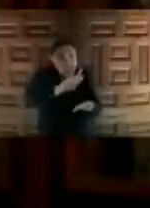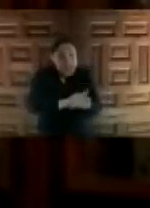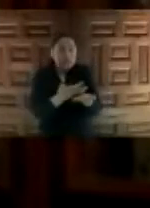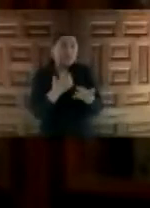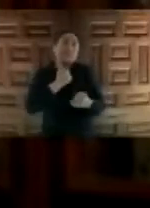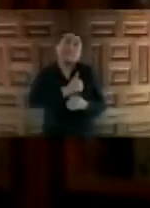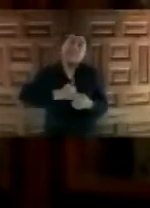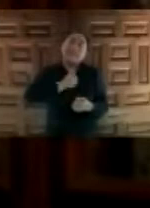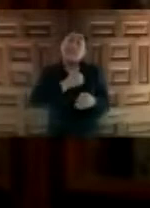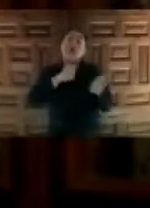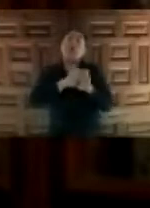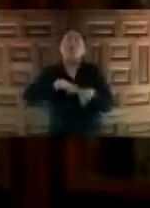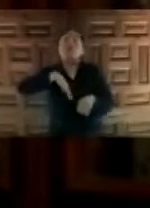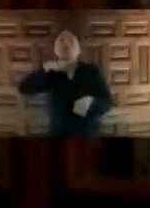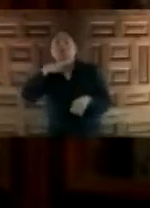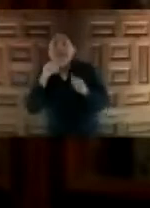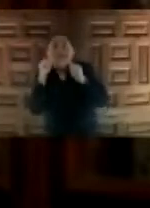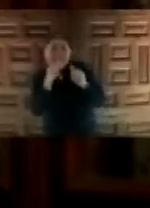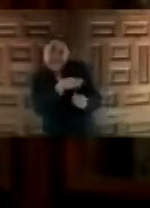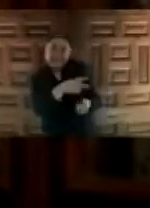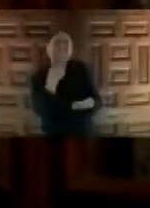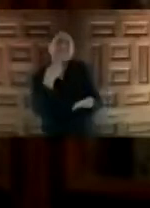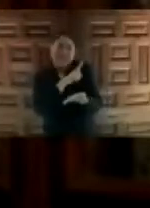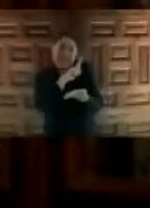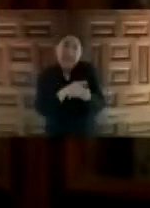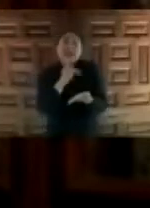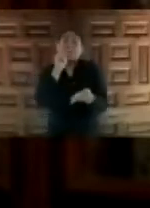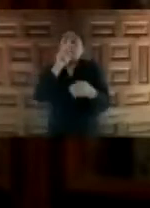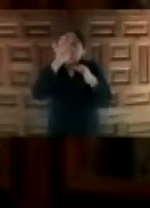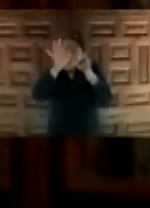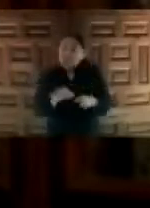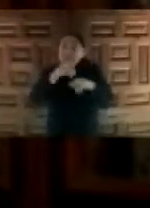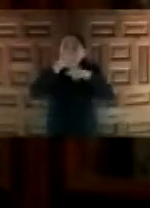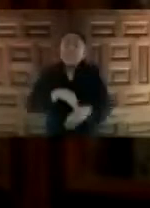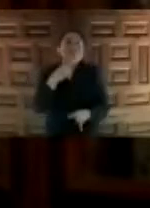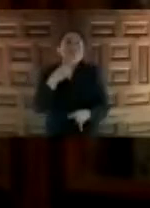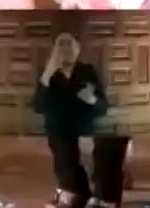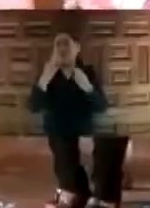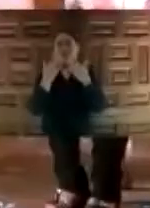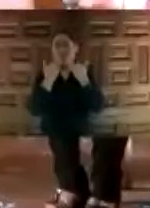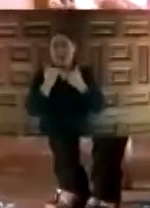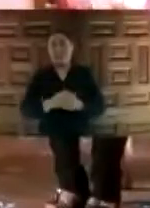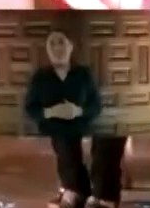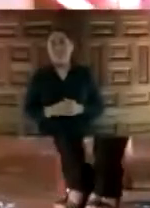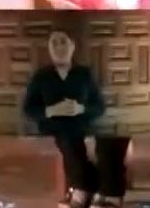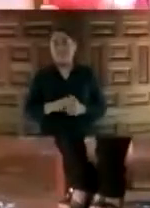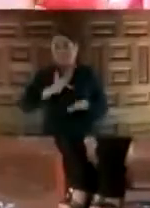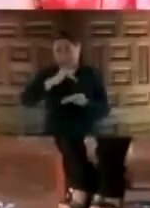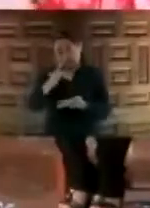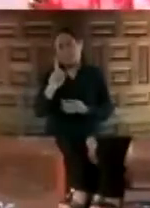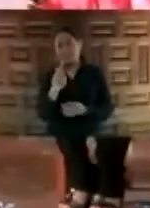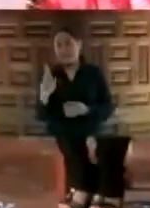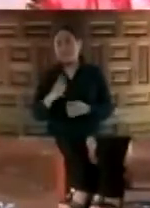desafortunadamente puede pasar a ser letra muerta, que tiene buenos propósitos, pero que no se cumple. Muchas gracias, doctor.